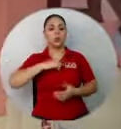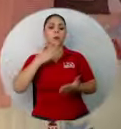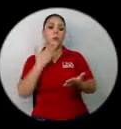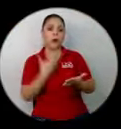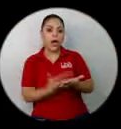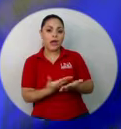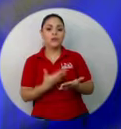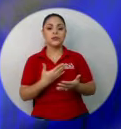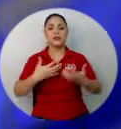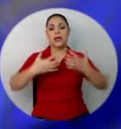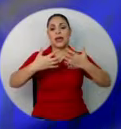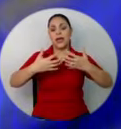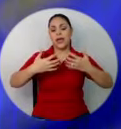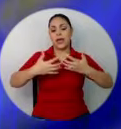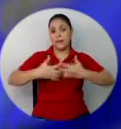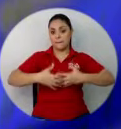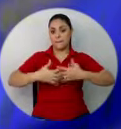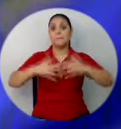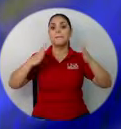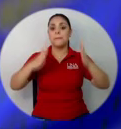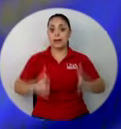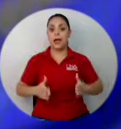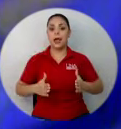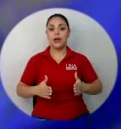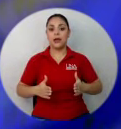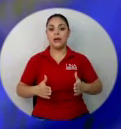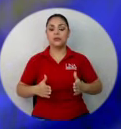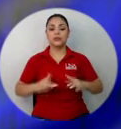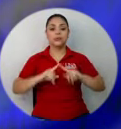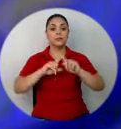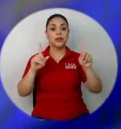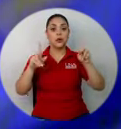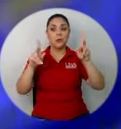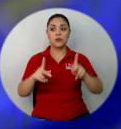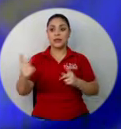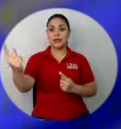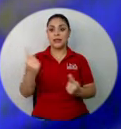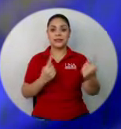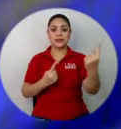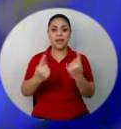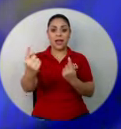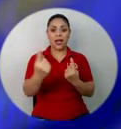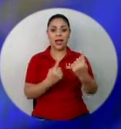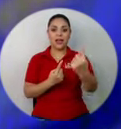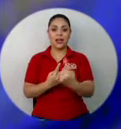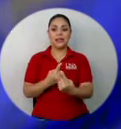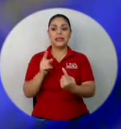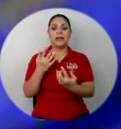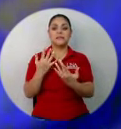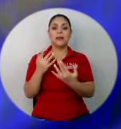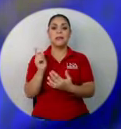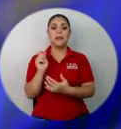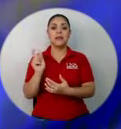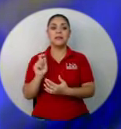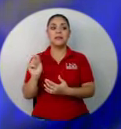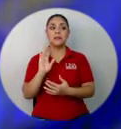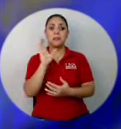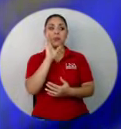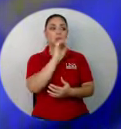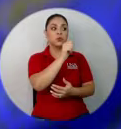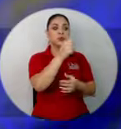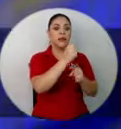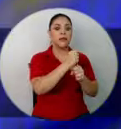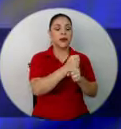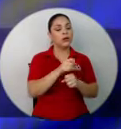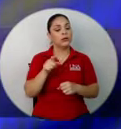somos buenos empleadores, pero cuando la gente llega, está unos meses